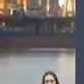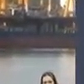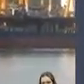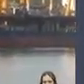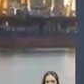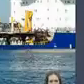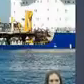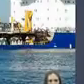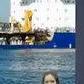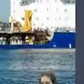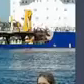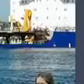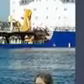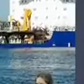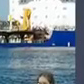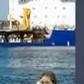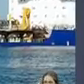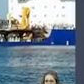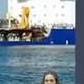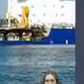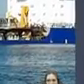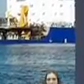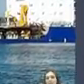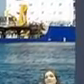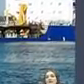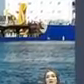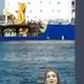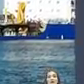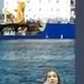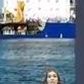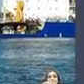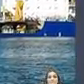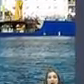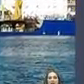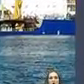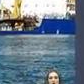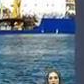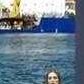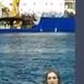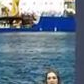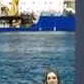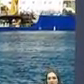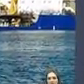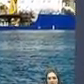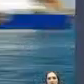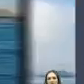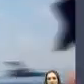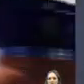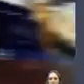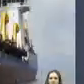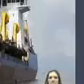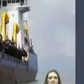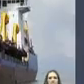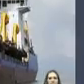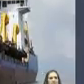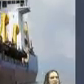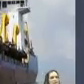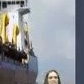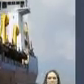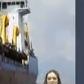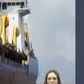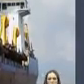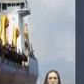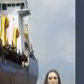ha anunciado que el próximo martes, en compañía de Findeter, se hará un acto para dar el comienzo oficial a las labores de